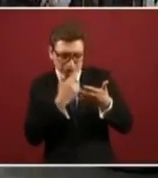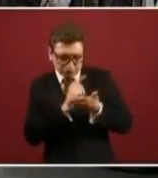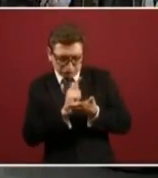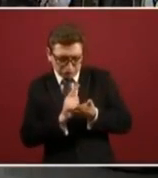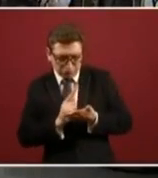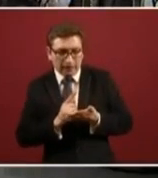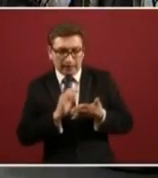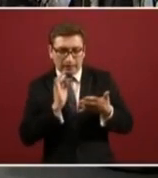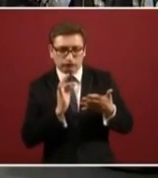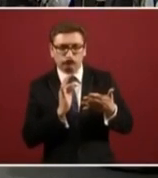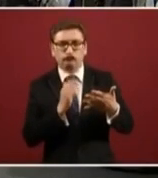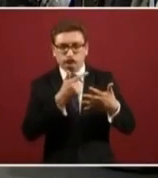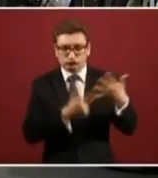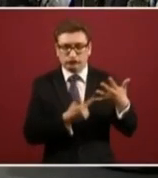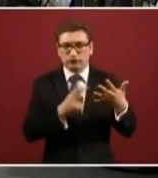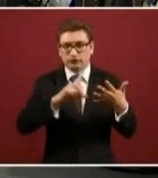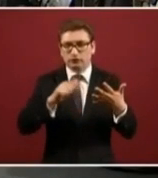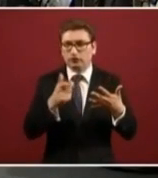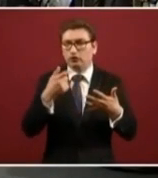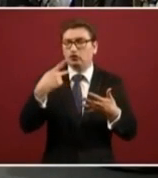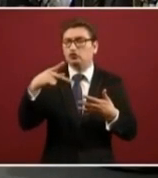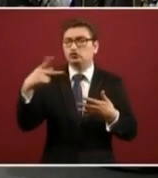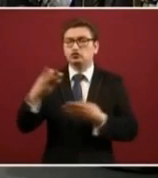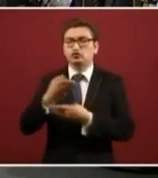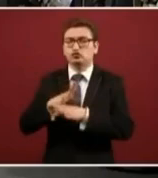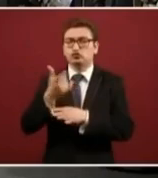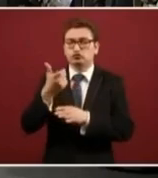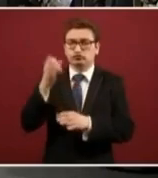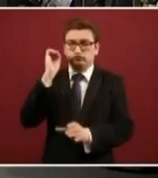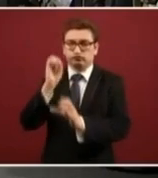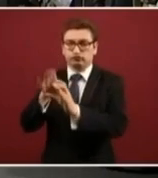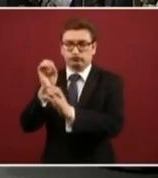depositó en sus cuentas,